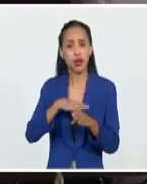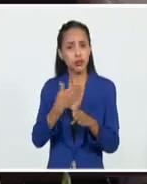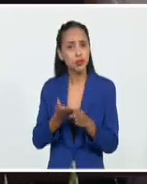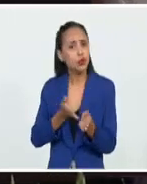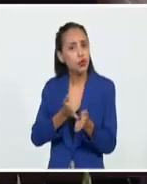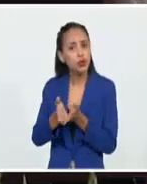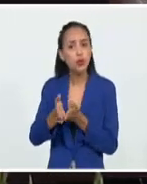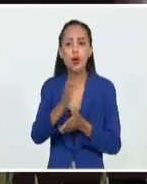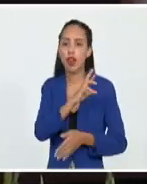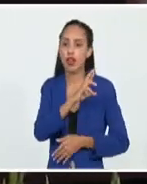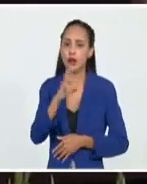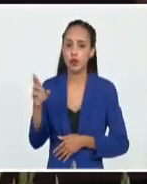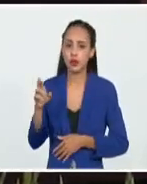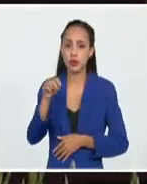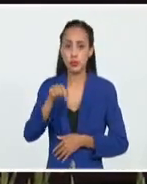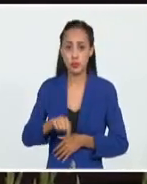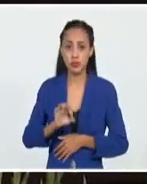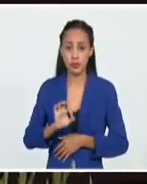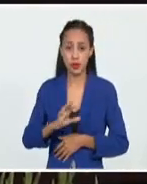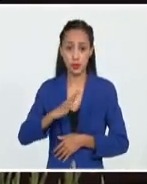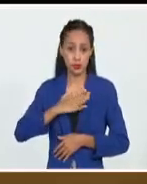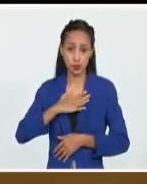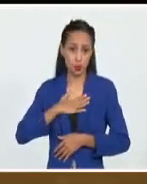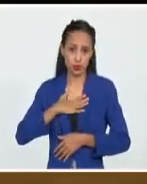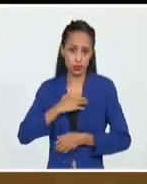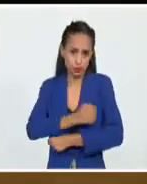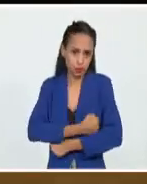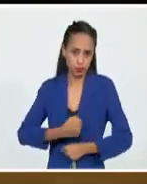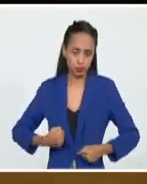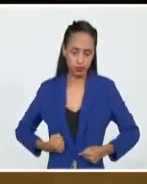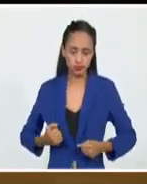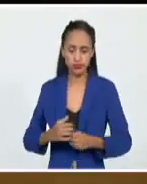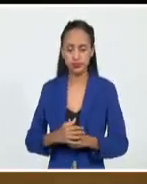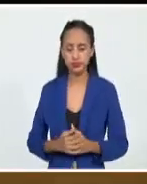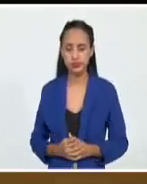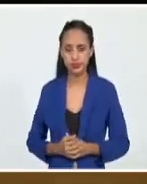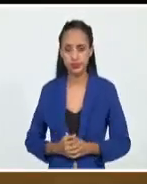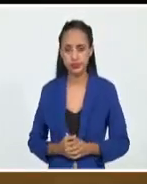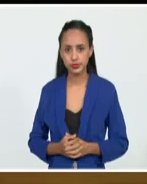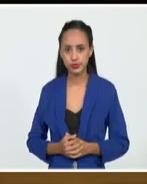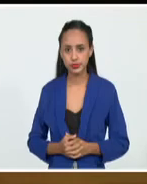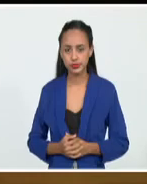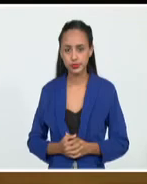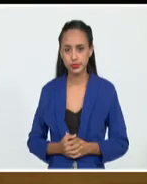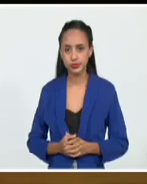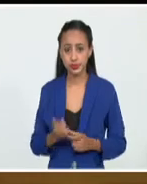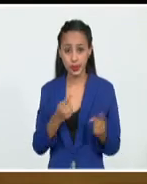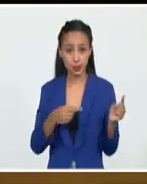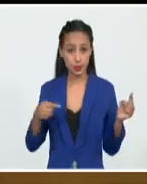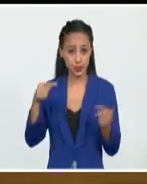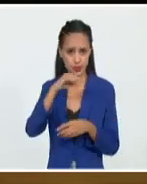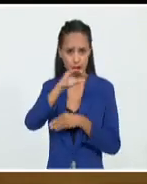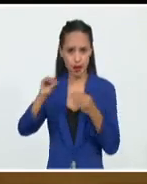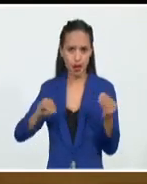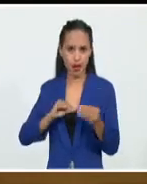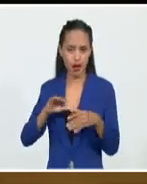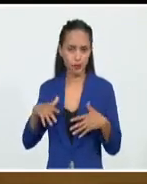de la revolución a partir de nuestros propios esfuerzos. Entre las principales transformaciones se encuentran